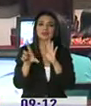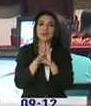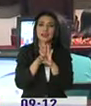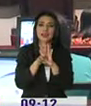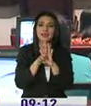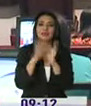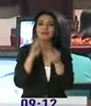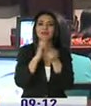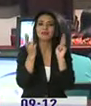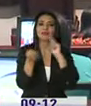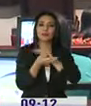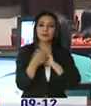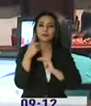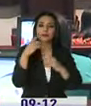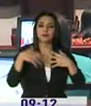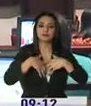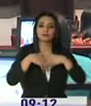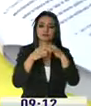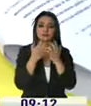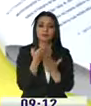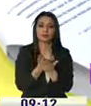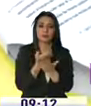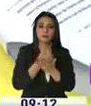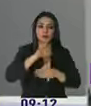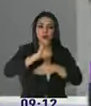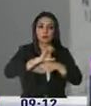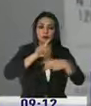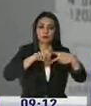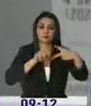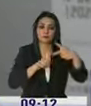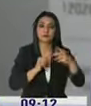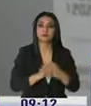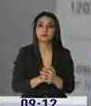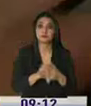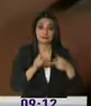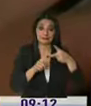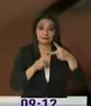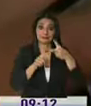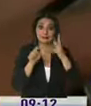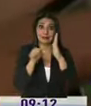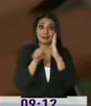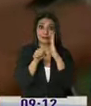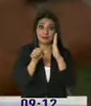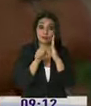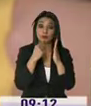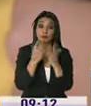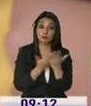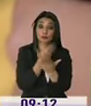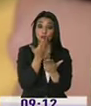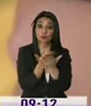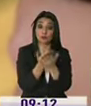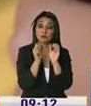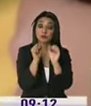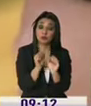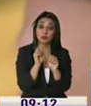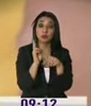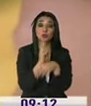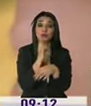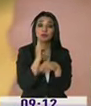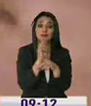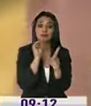la reactivación económica del país. Y es que en uno de los articulados de ese último se plantea la utilización de medios de